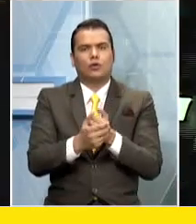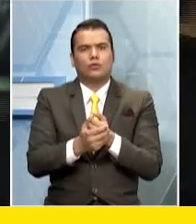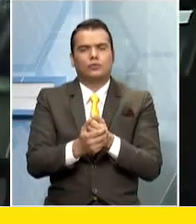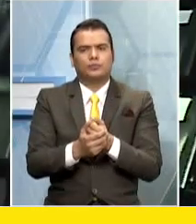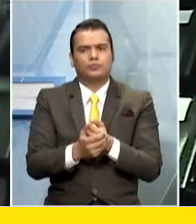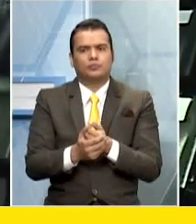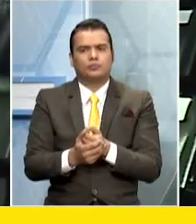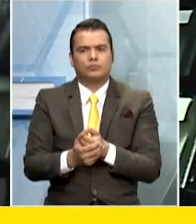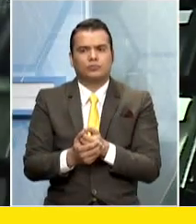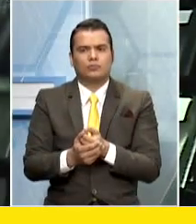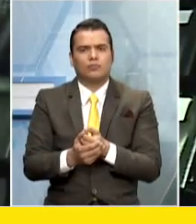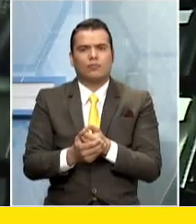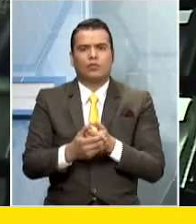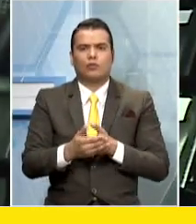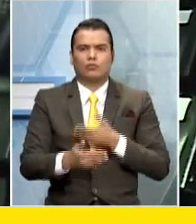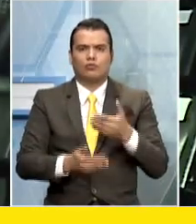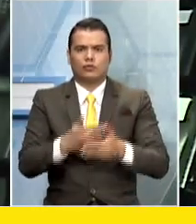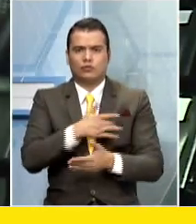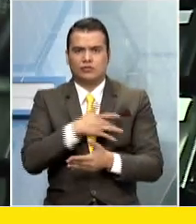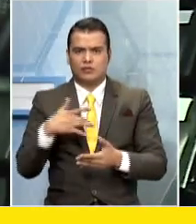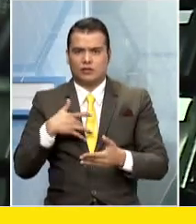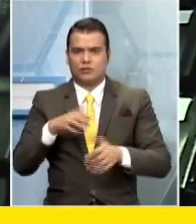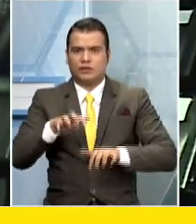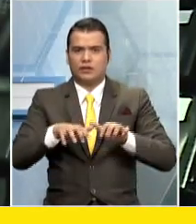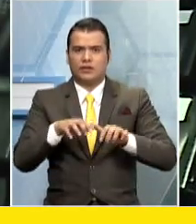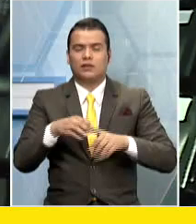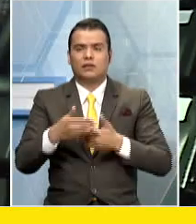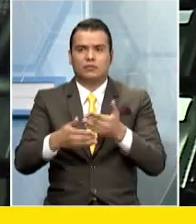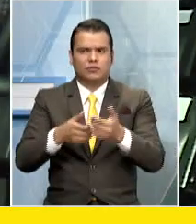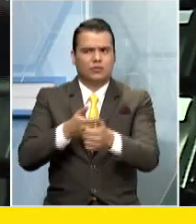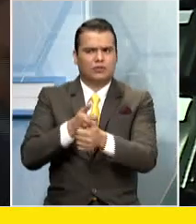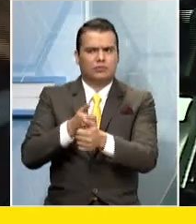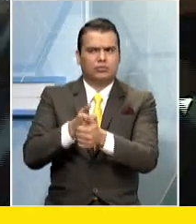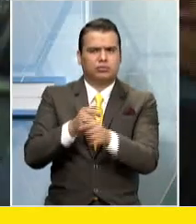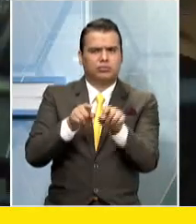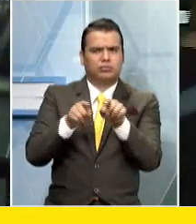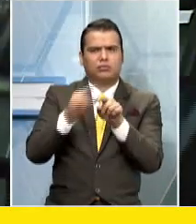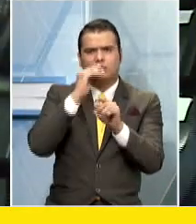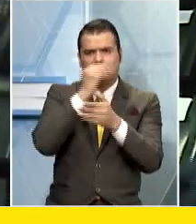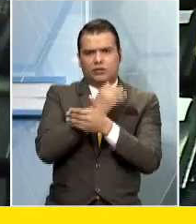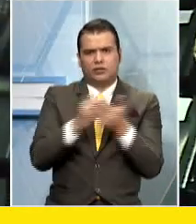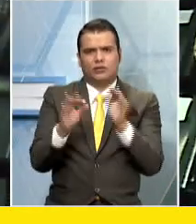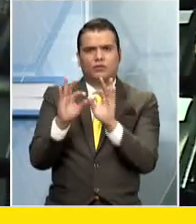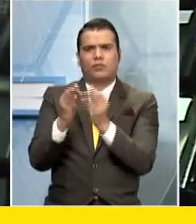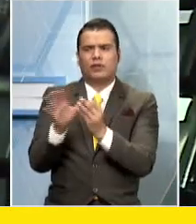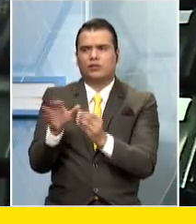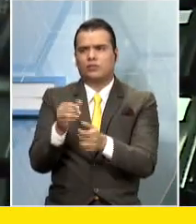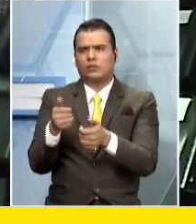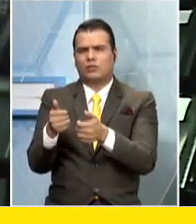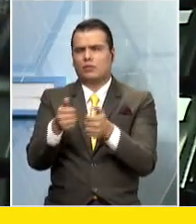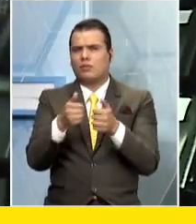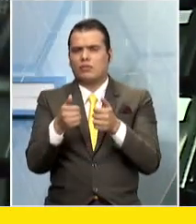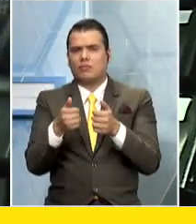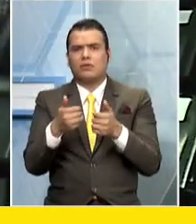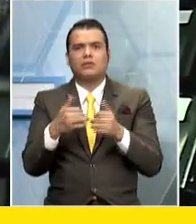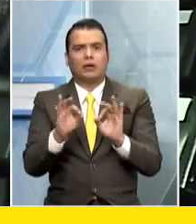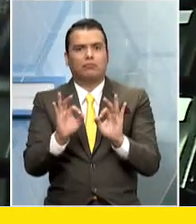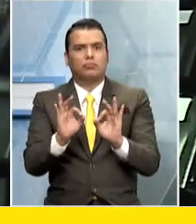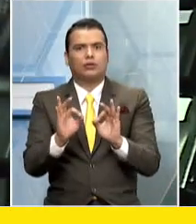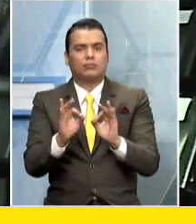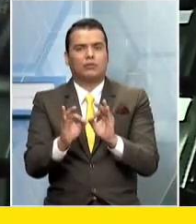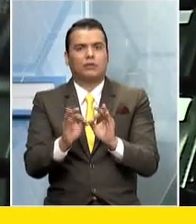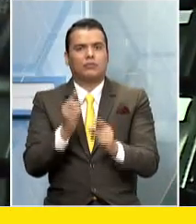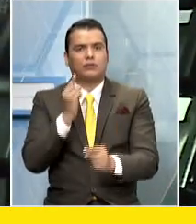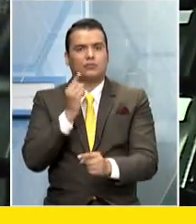desarrollamos con la secretaria de salud que es un protocolo de seguimiento no solo al niño sino a toda su familia y unidad de vivienda que